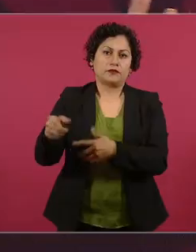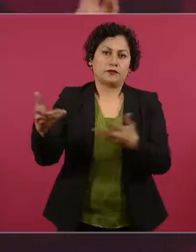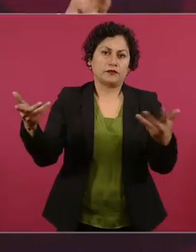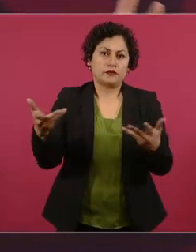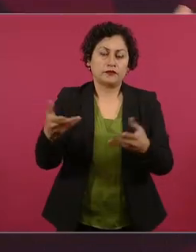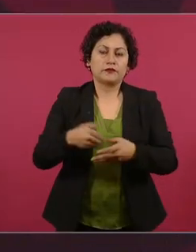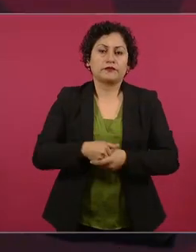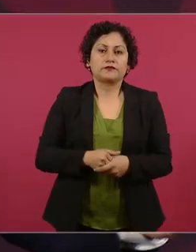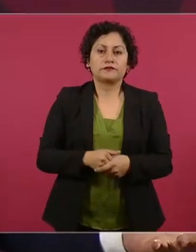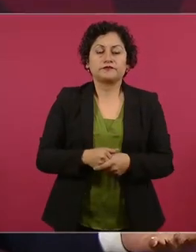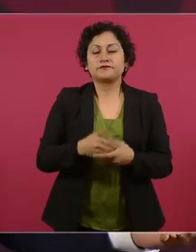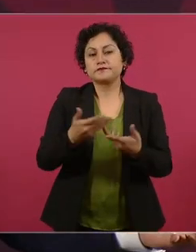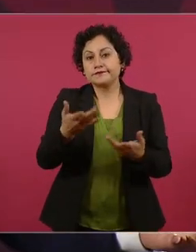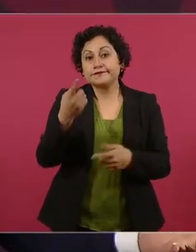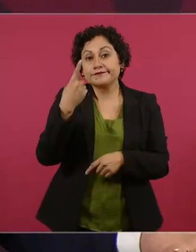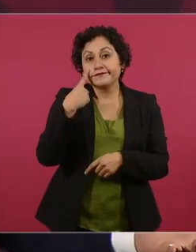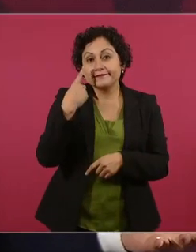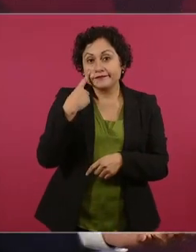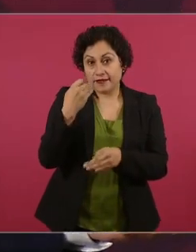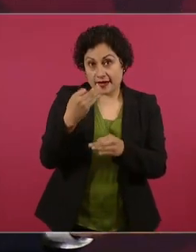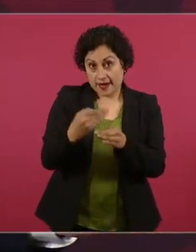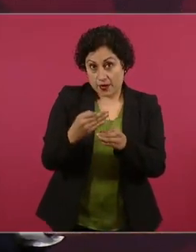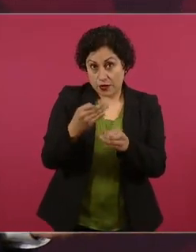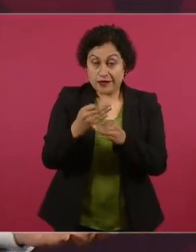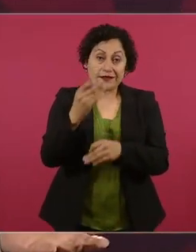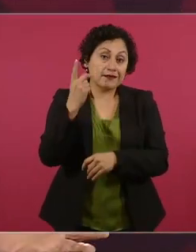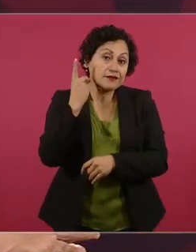Los actuales legisladores,